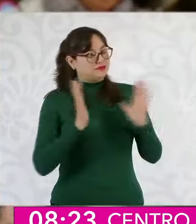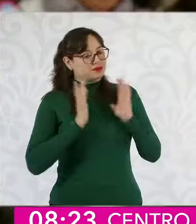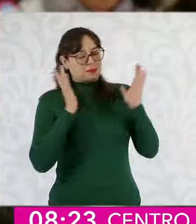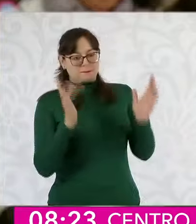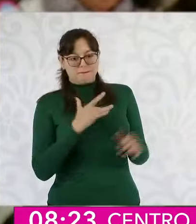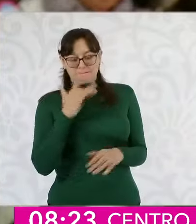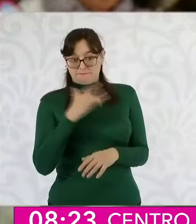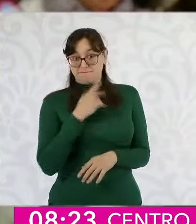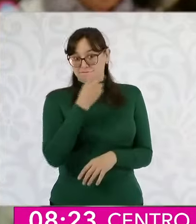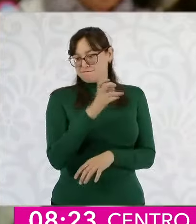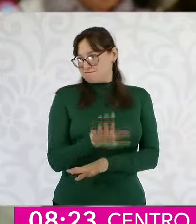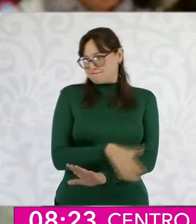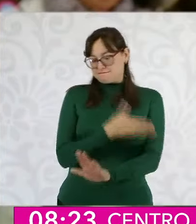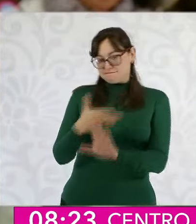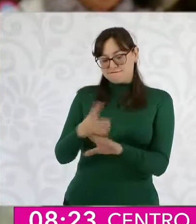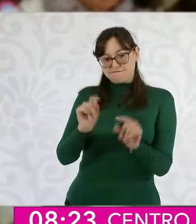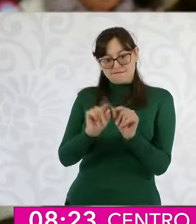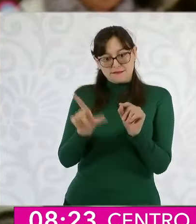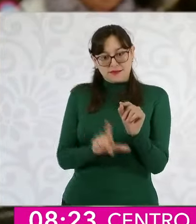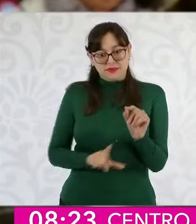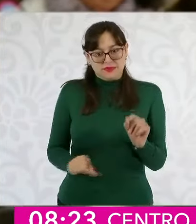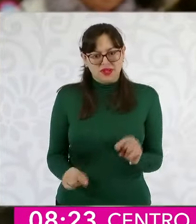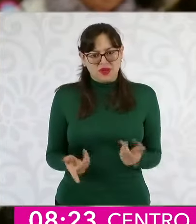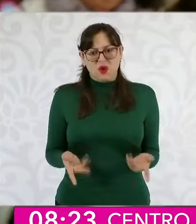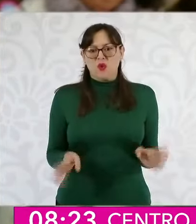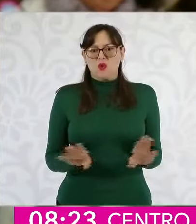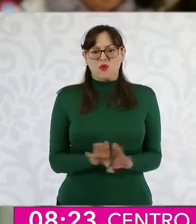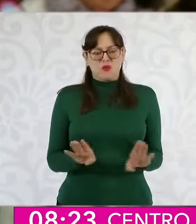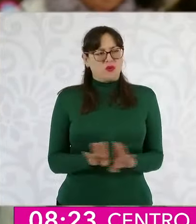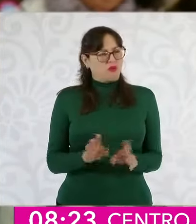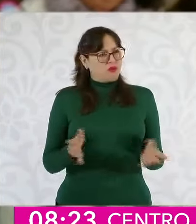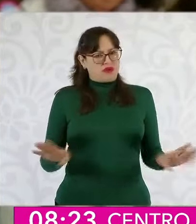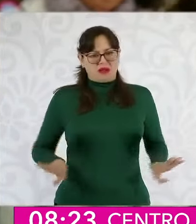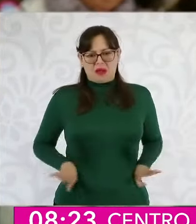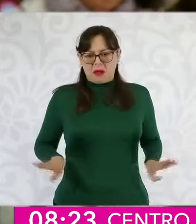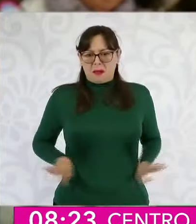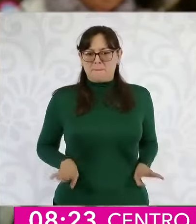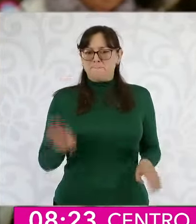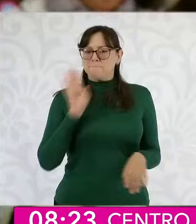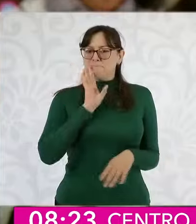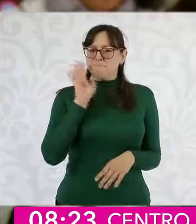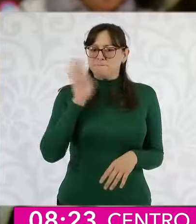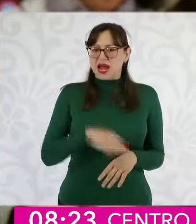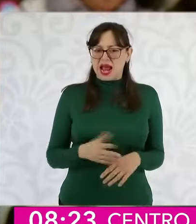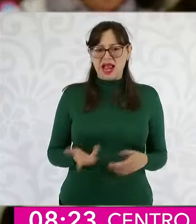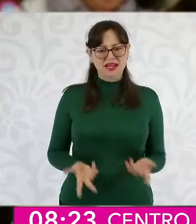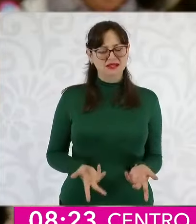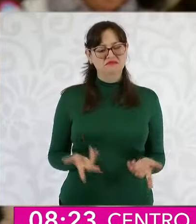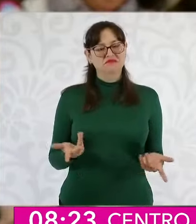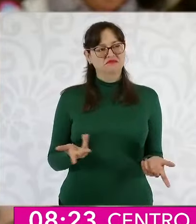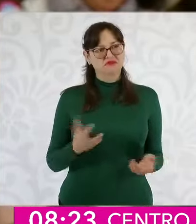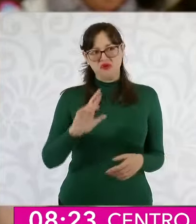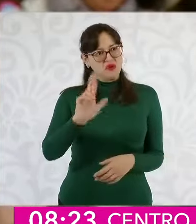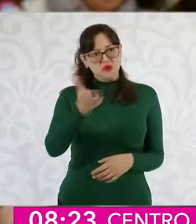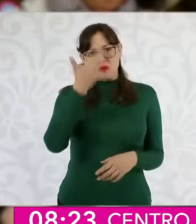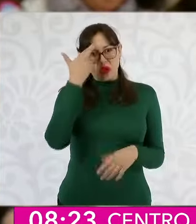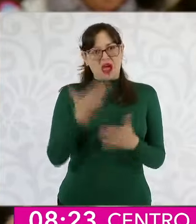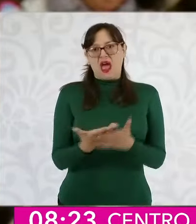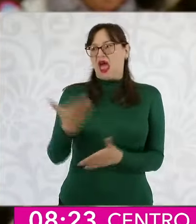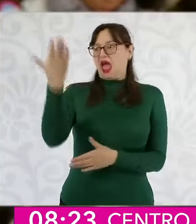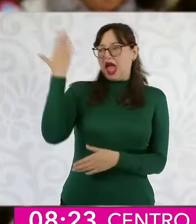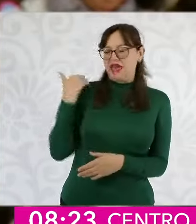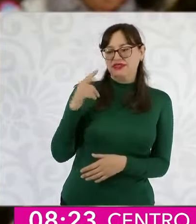en su momento, cuando se impulsó el T-MEC, incluyó a Canadá, no se tenía contemplado Canadá y sin